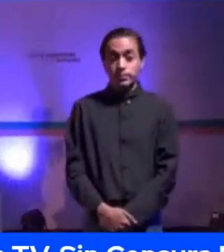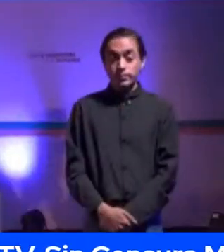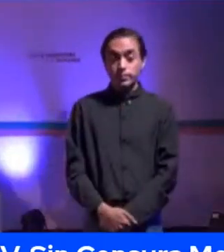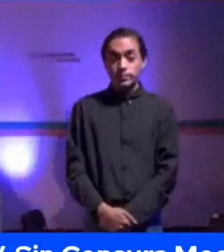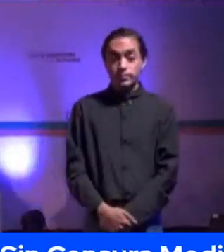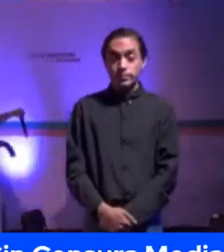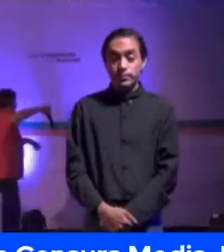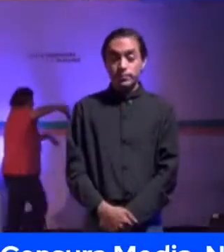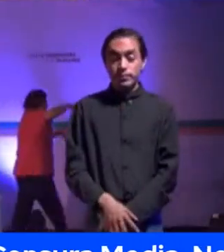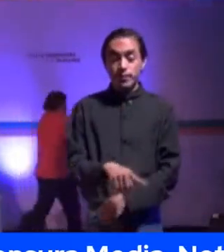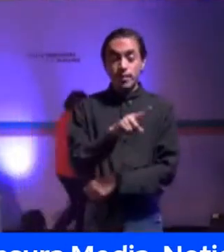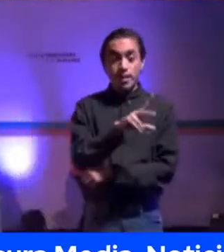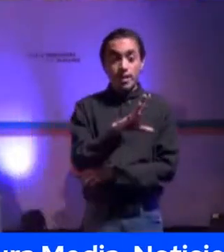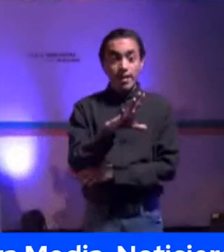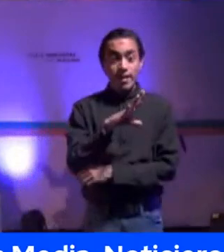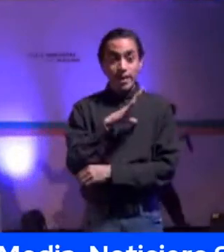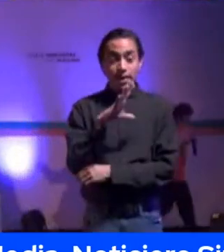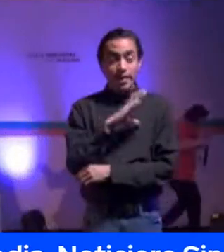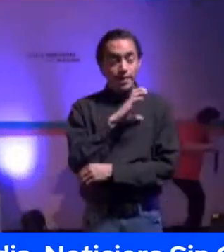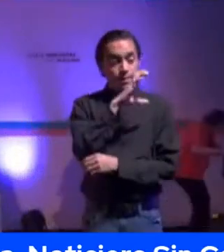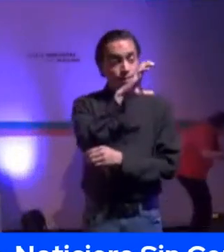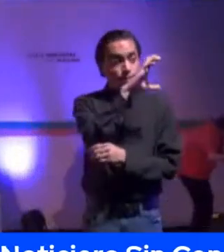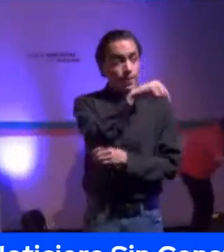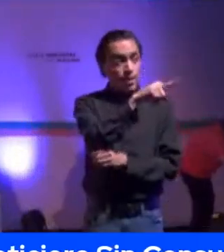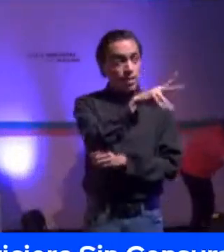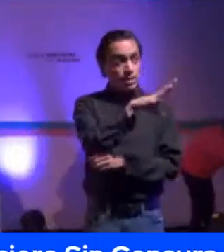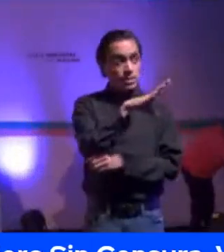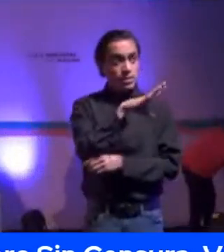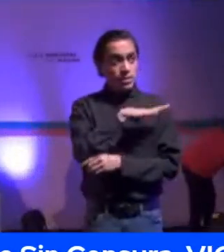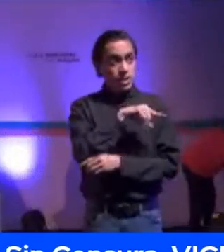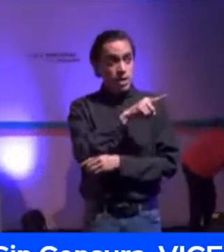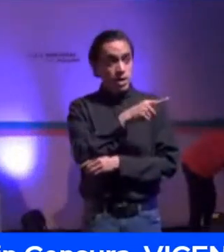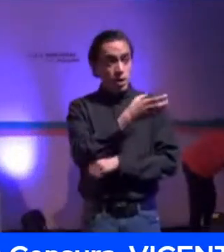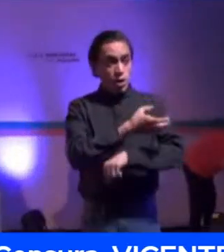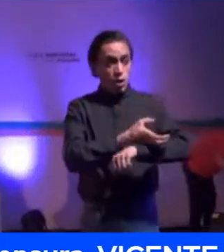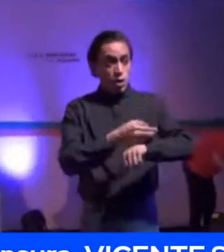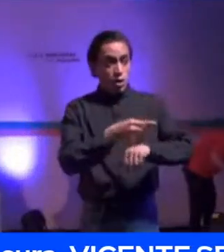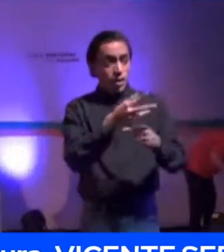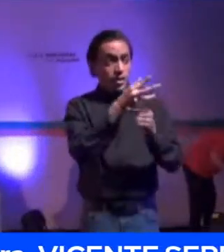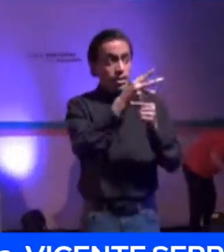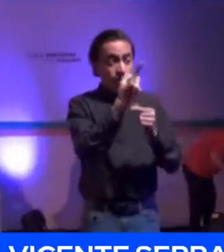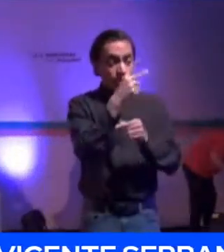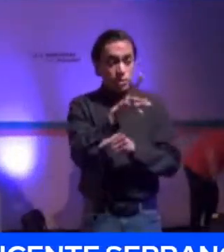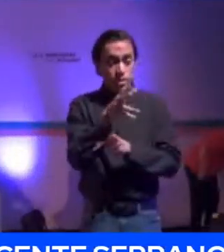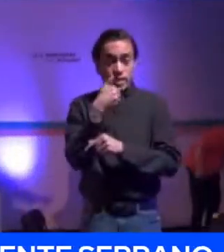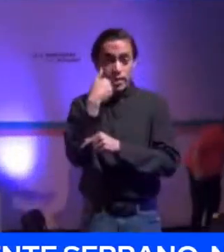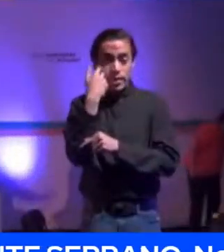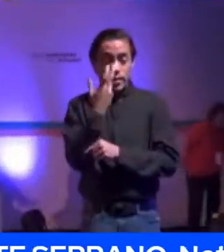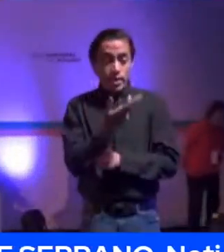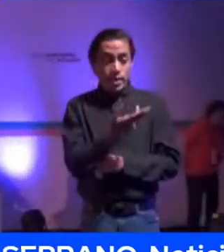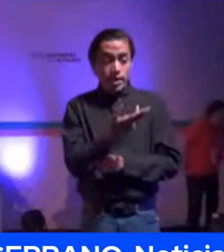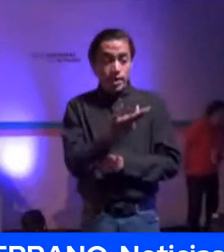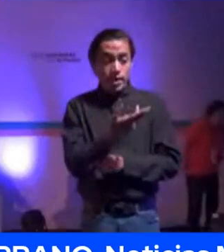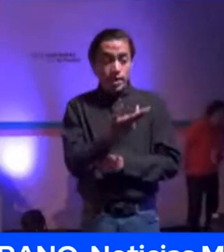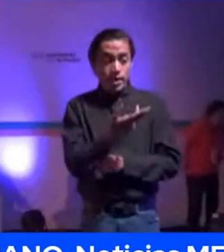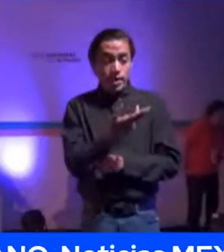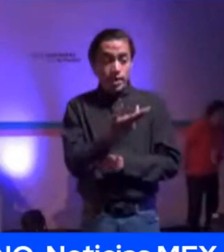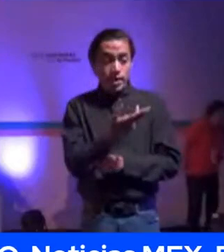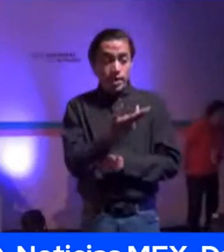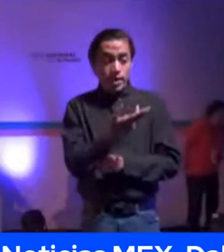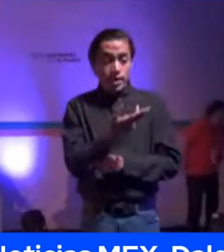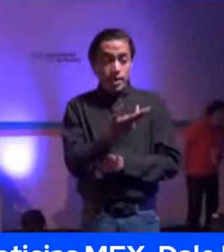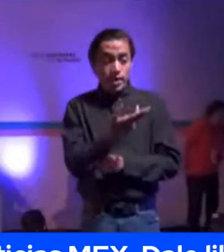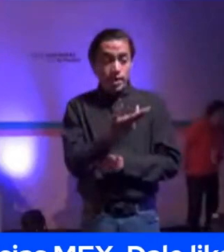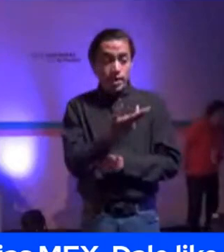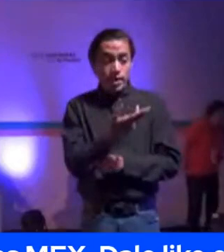Justamente acá está el stand donde están apuntando los compañeros, para comprar el pequeño chairo ilustrado y cartas en facho. Muy bien, ahora